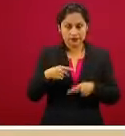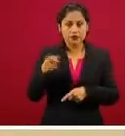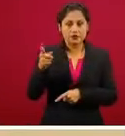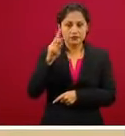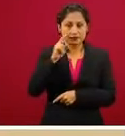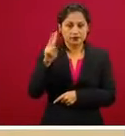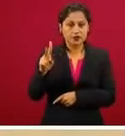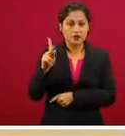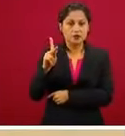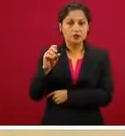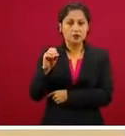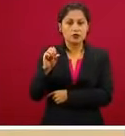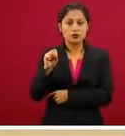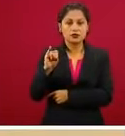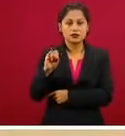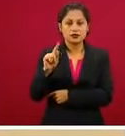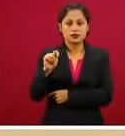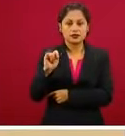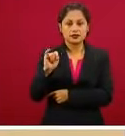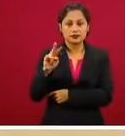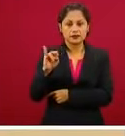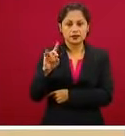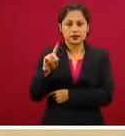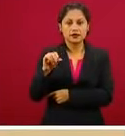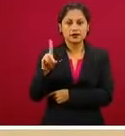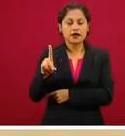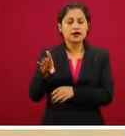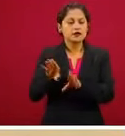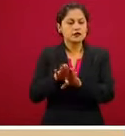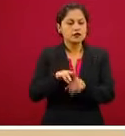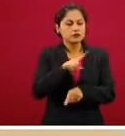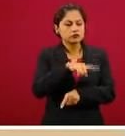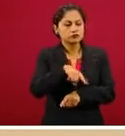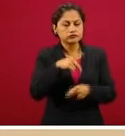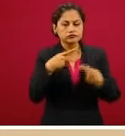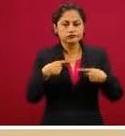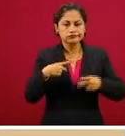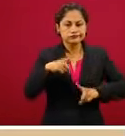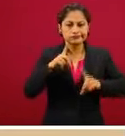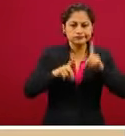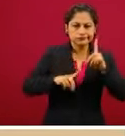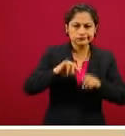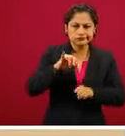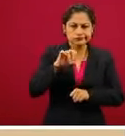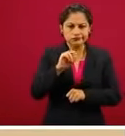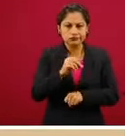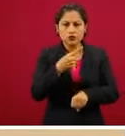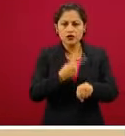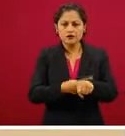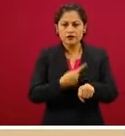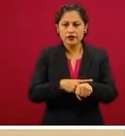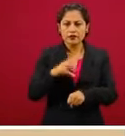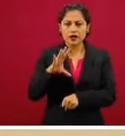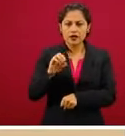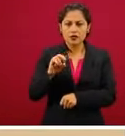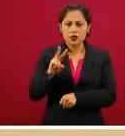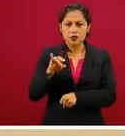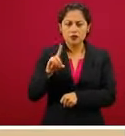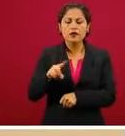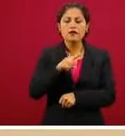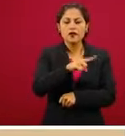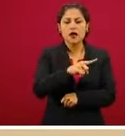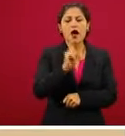características clínicas de COVID, se les toma una muestra de para procesar un análisis de laboratorio y que se